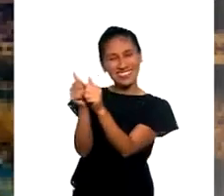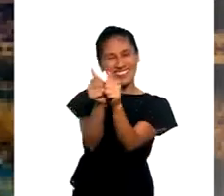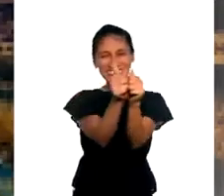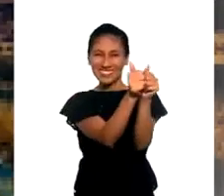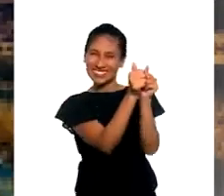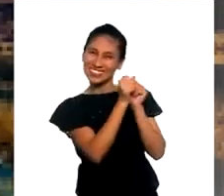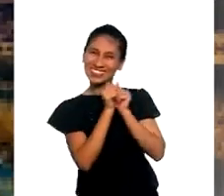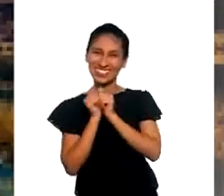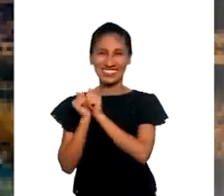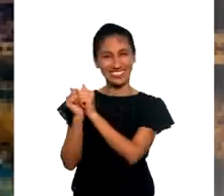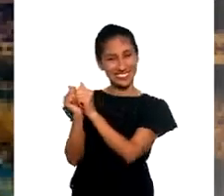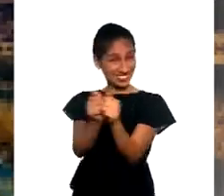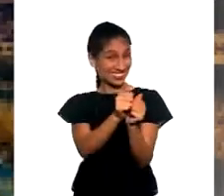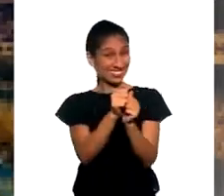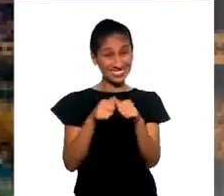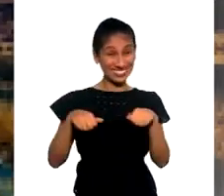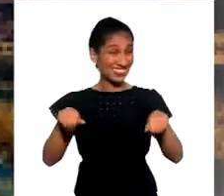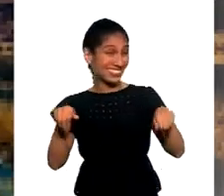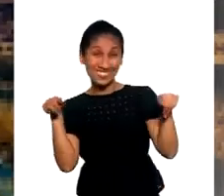todos juntos